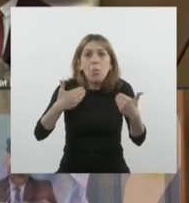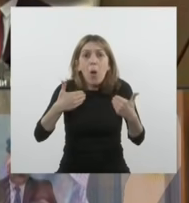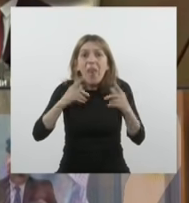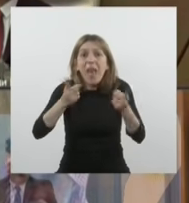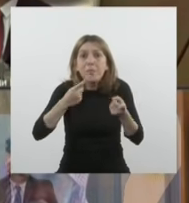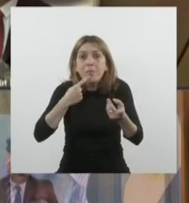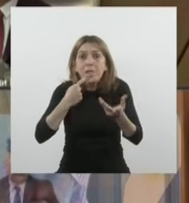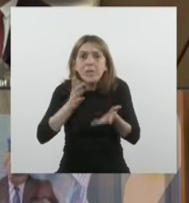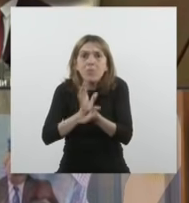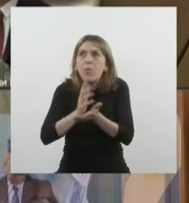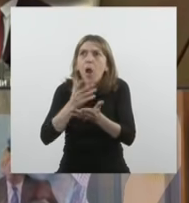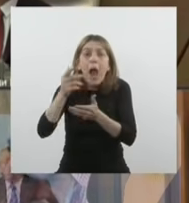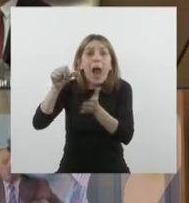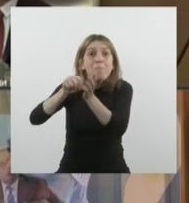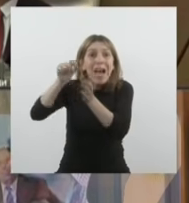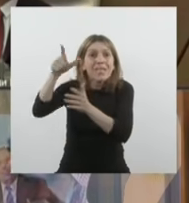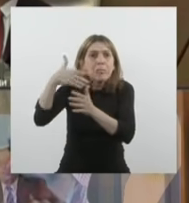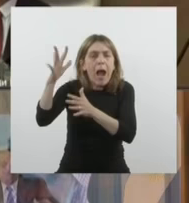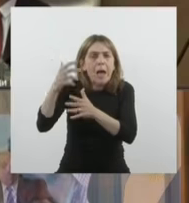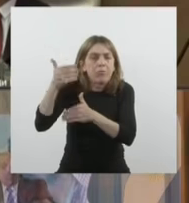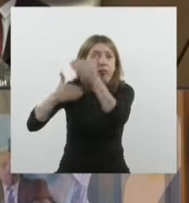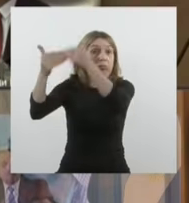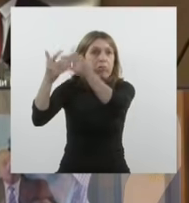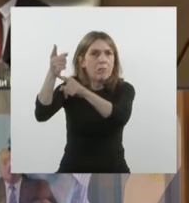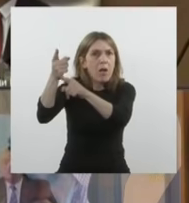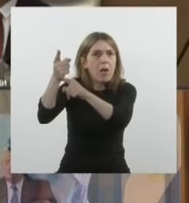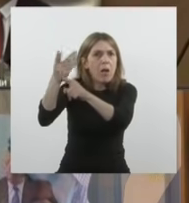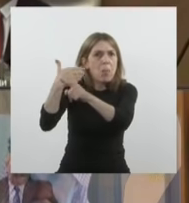los países más desarrollados y que podían acceder